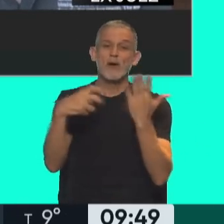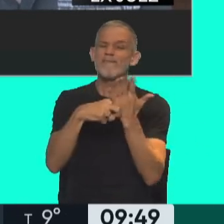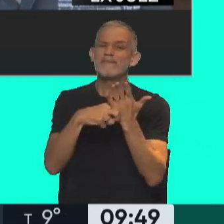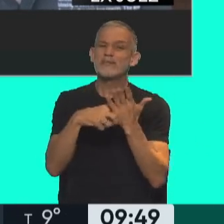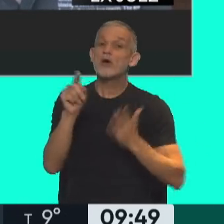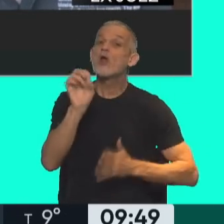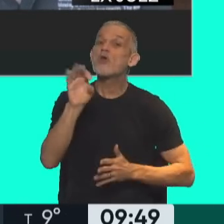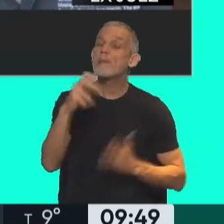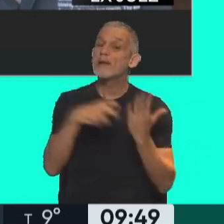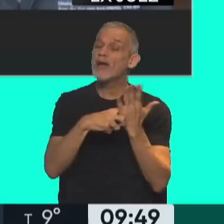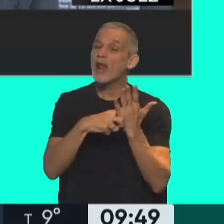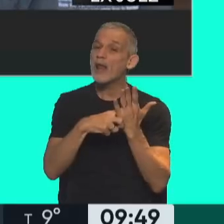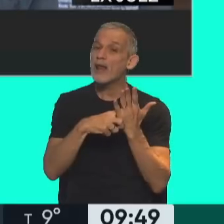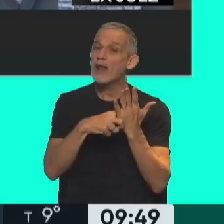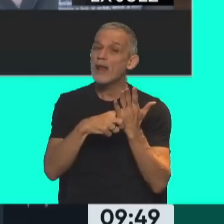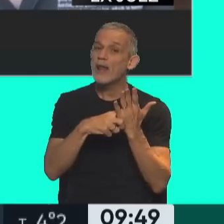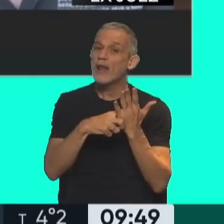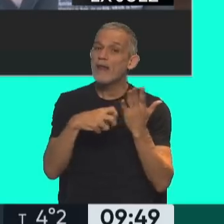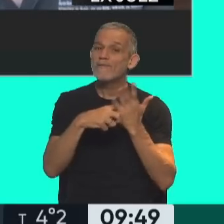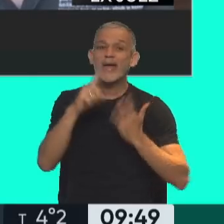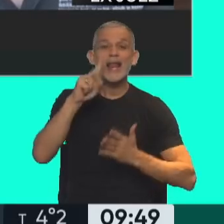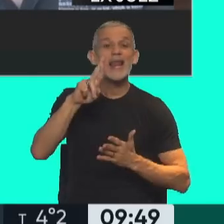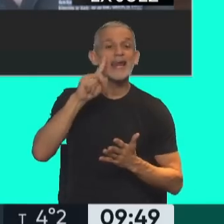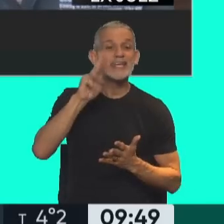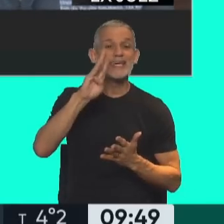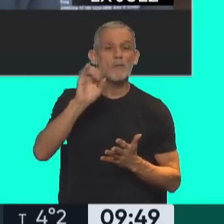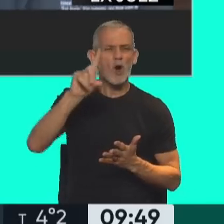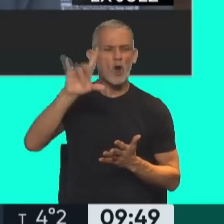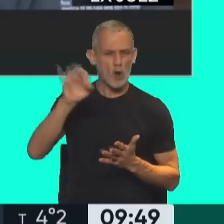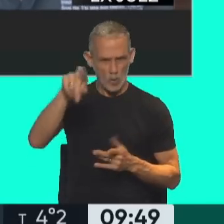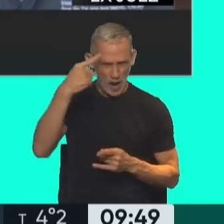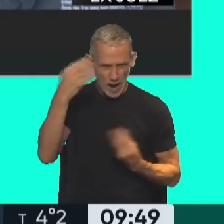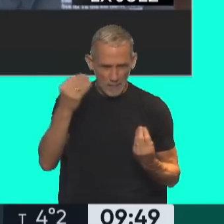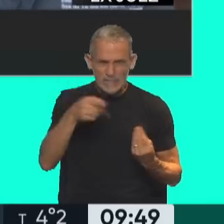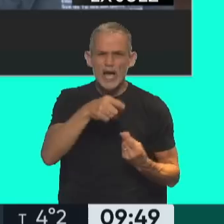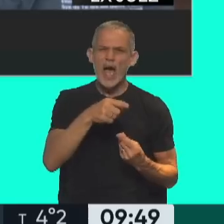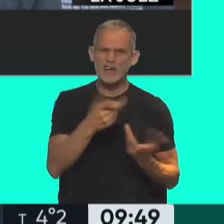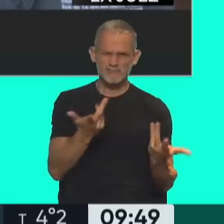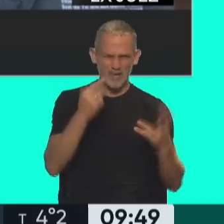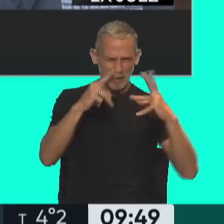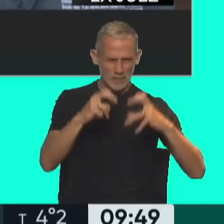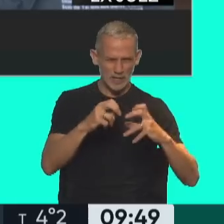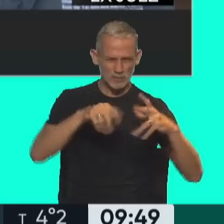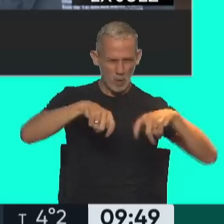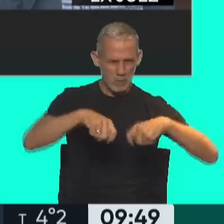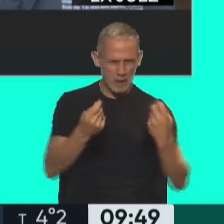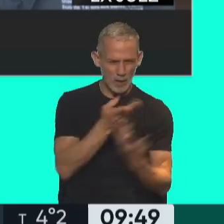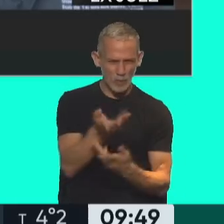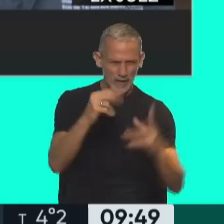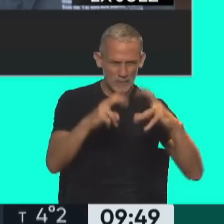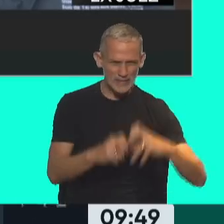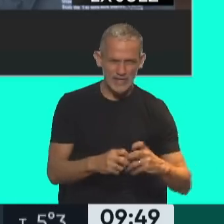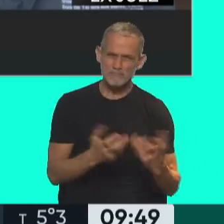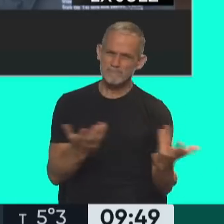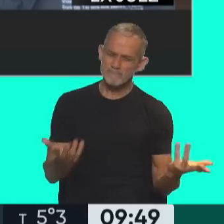mencione usted a quien se está refiriendo al fiscal rívolo porque usted considera que puede ser perjudicial en el marco de la investigación